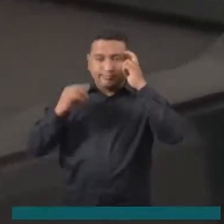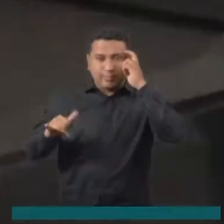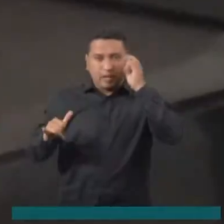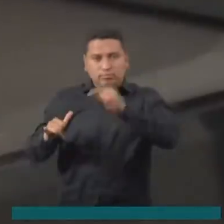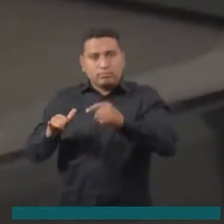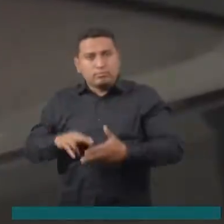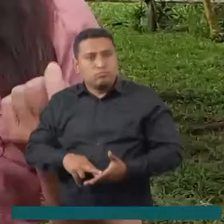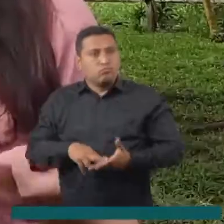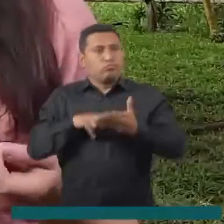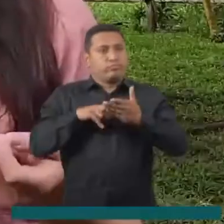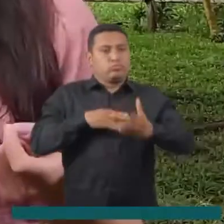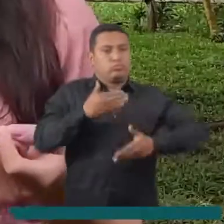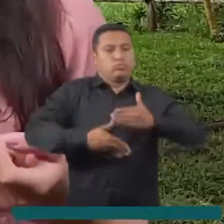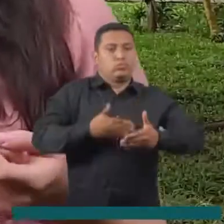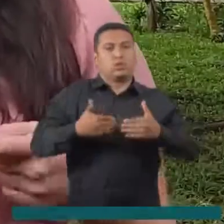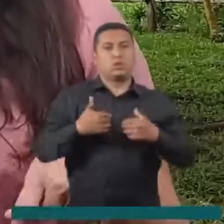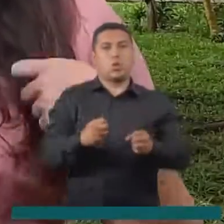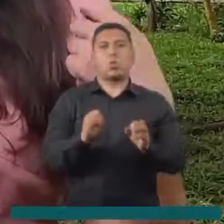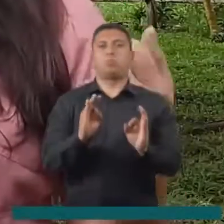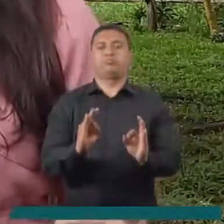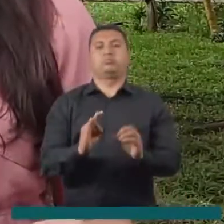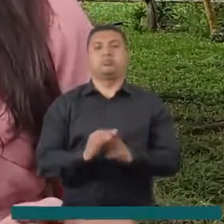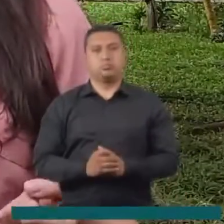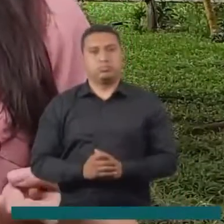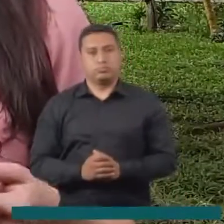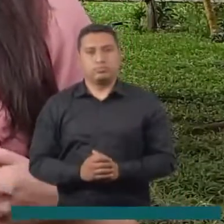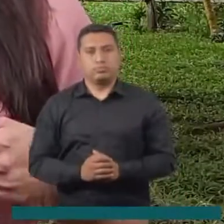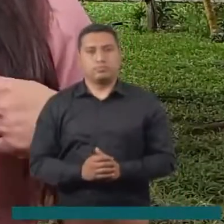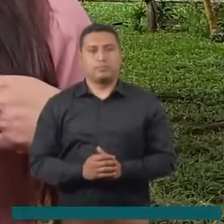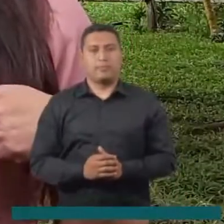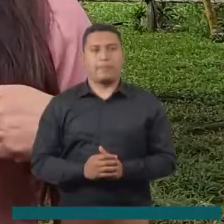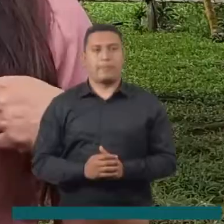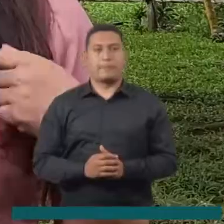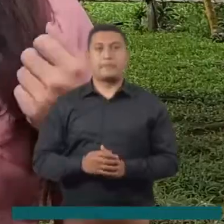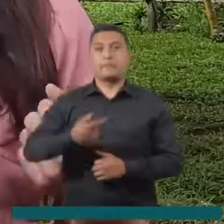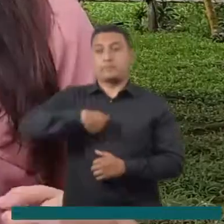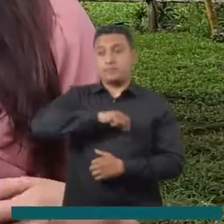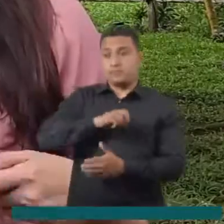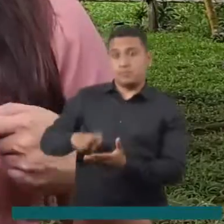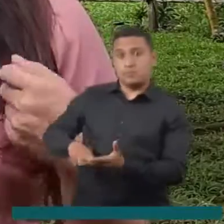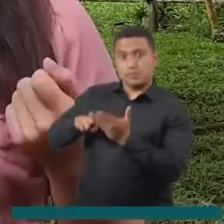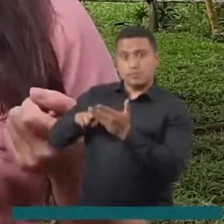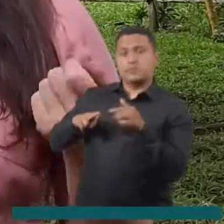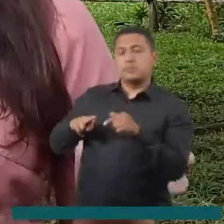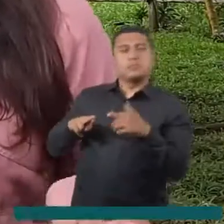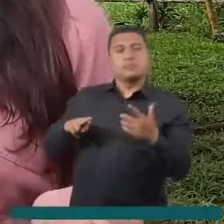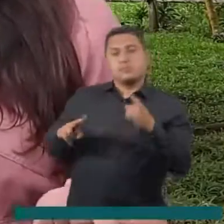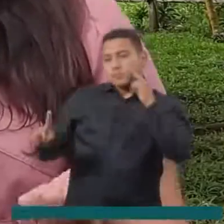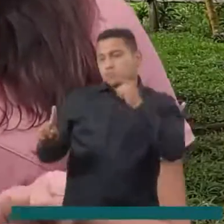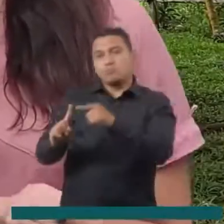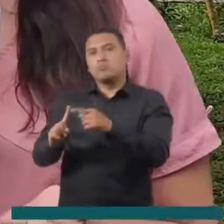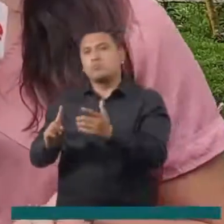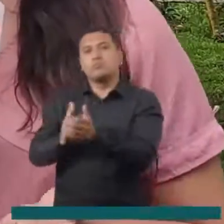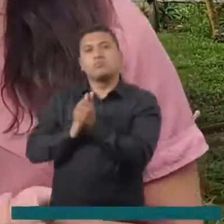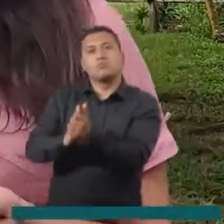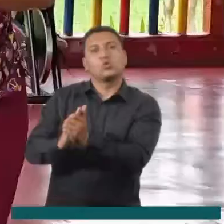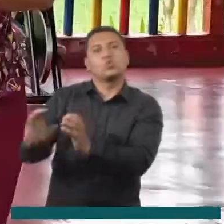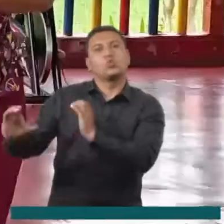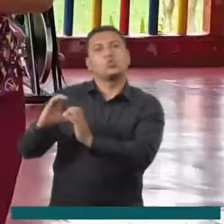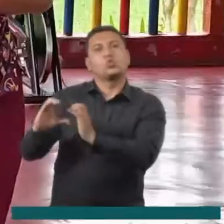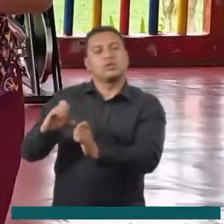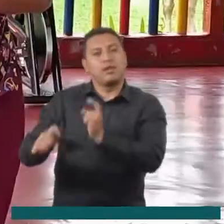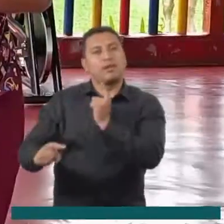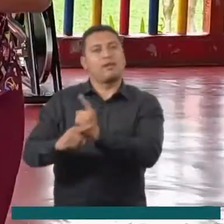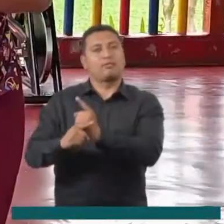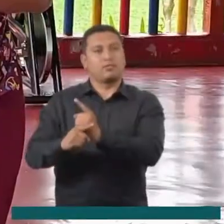en su estado de salud. Desde la rehabilitación lo que buscamos es eso, implementar en ellos un método de comunicación efectivo.